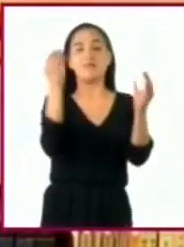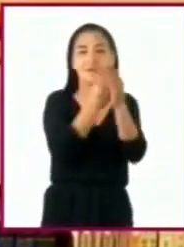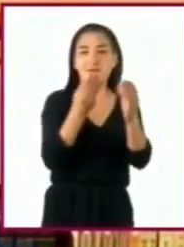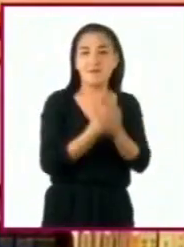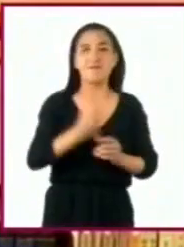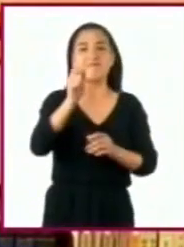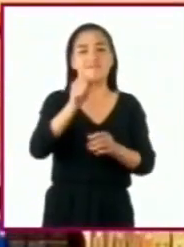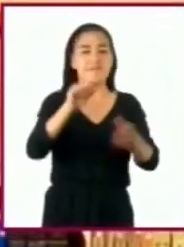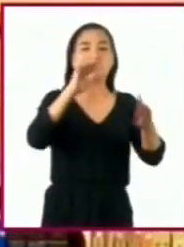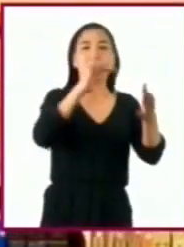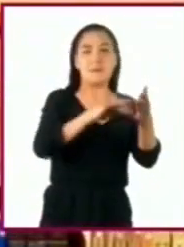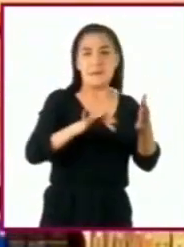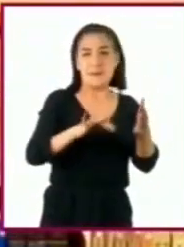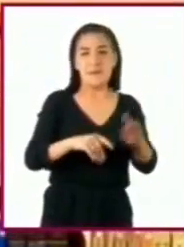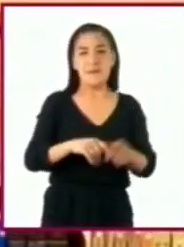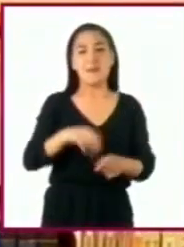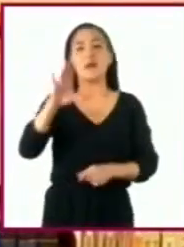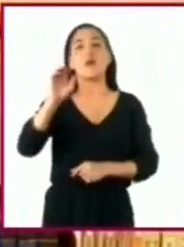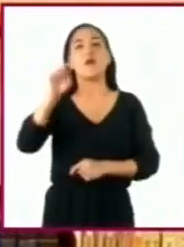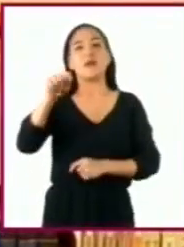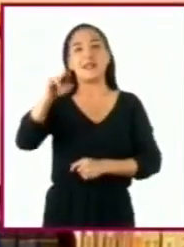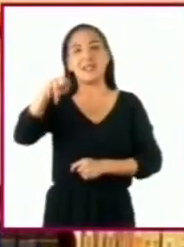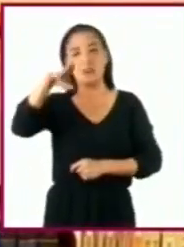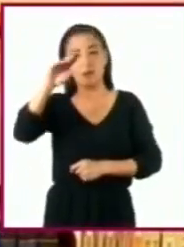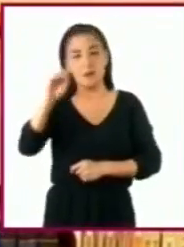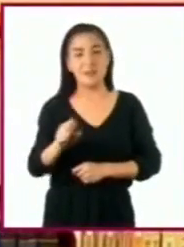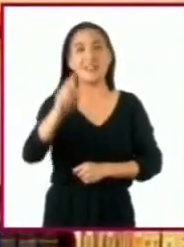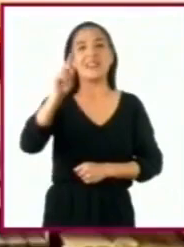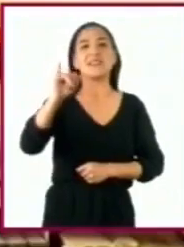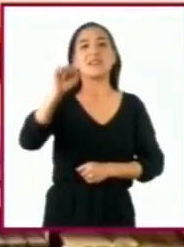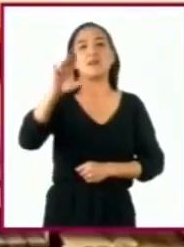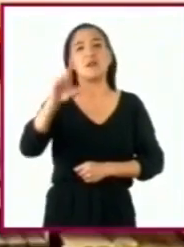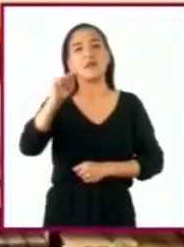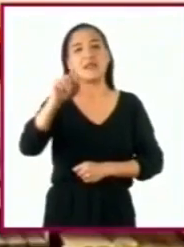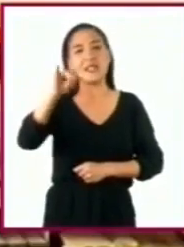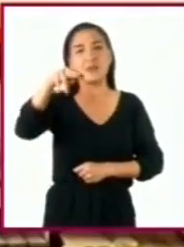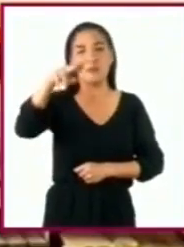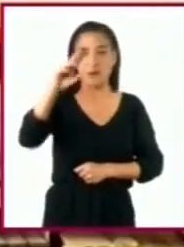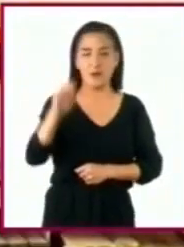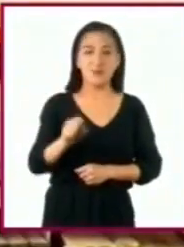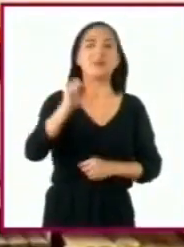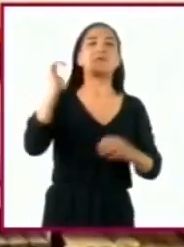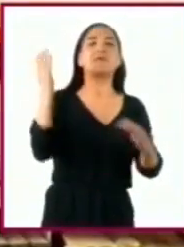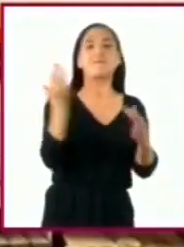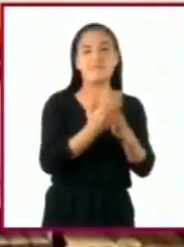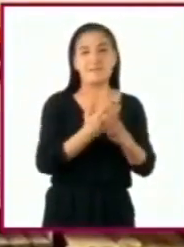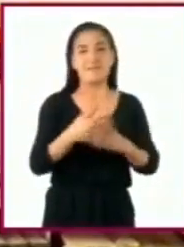en textos continuos, discontinuos y mixtos.